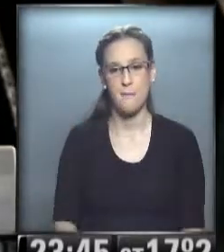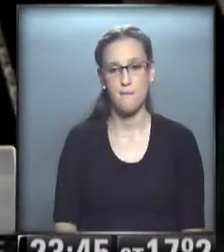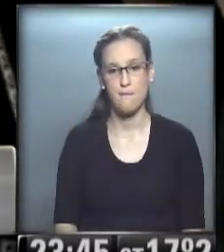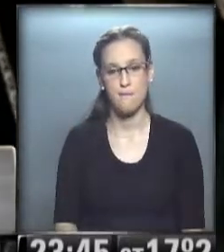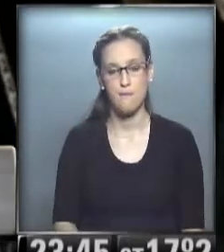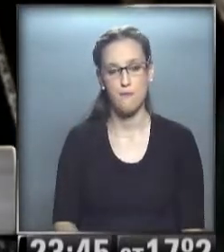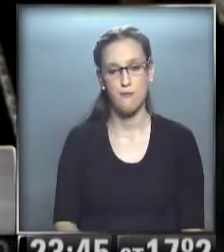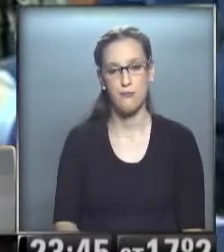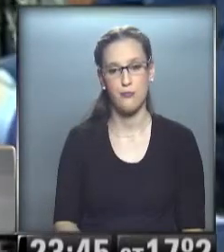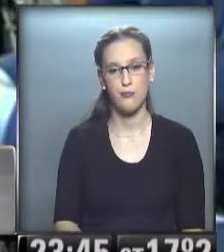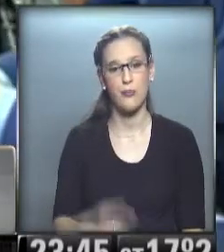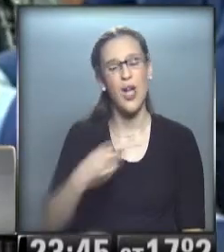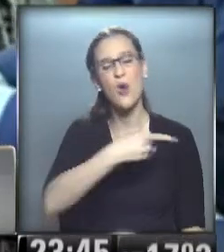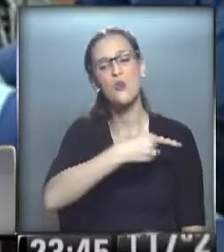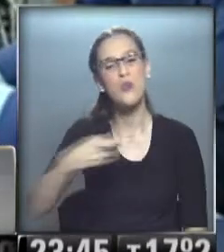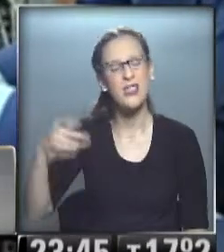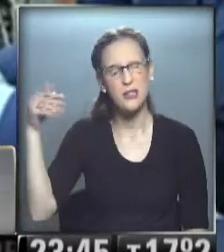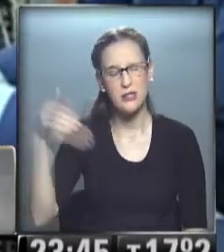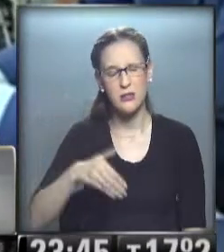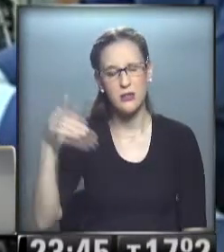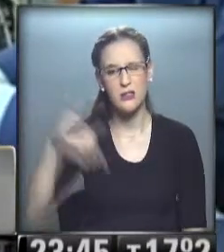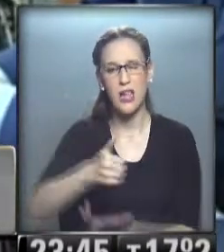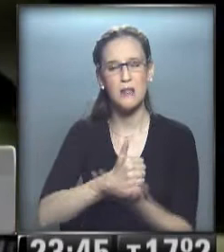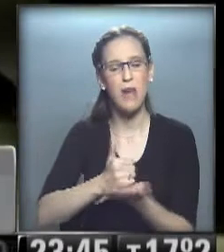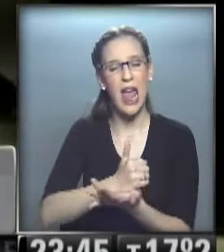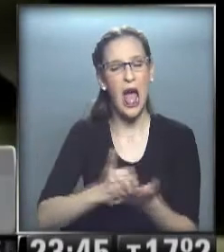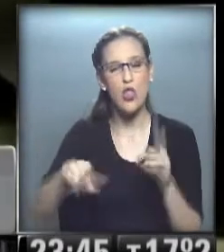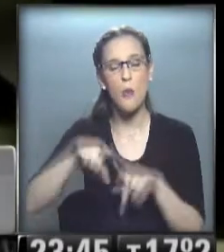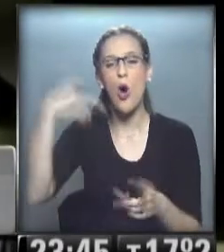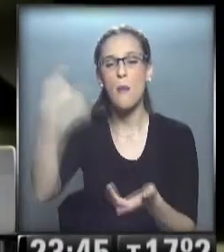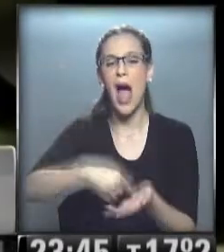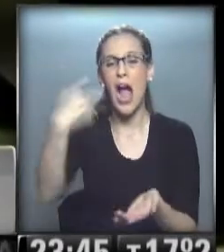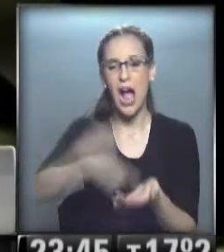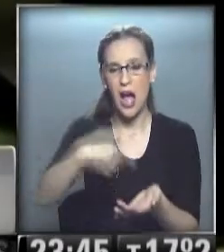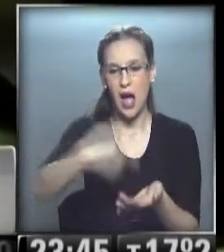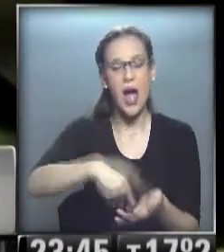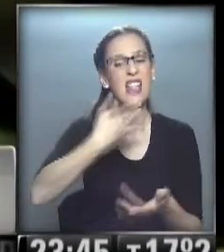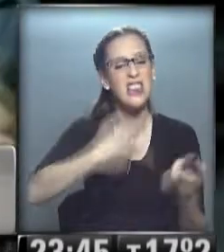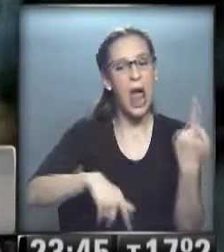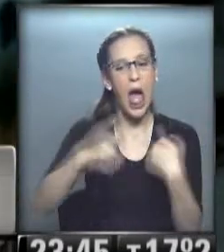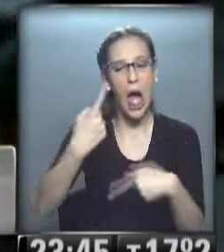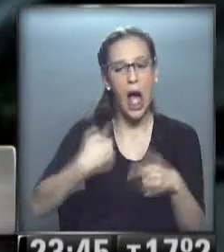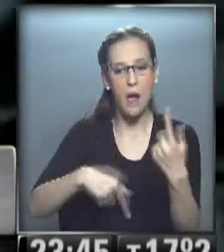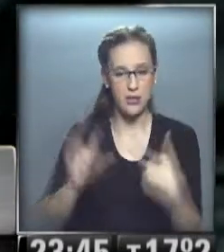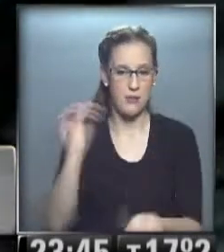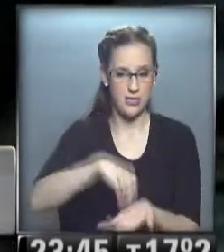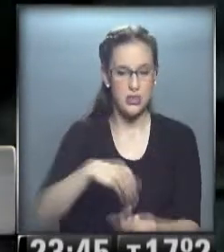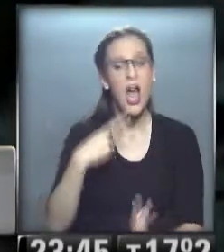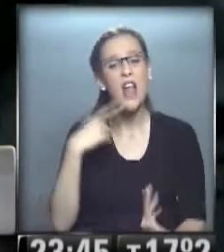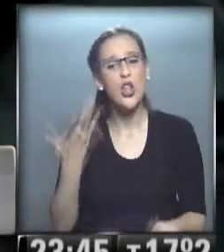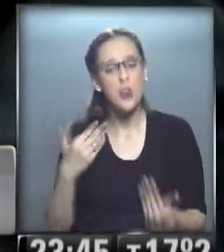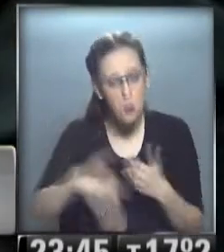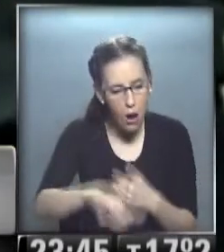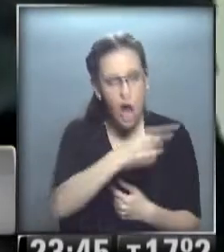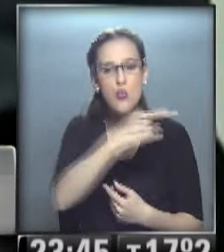demora aproximadamente de una semana, tanto sea en el depósito de la fianza y terminar lo que es papelería, así que calculamos que en una semana